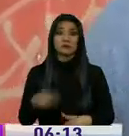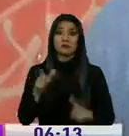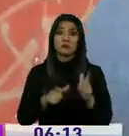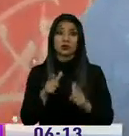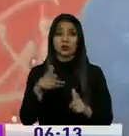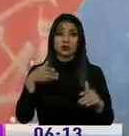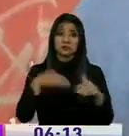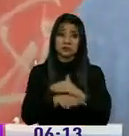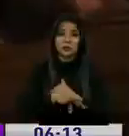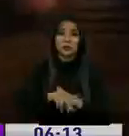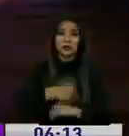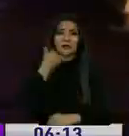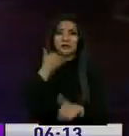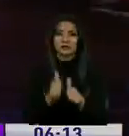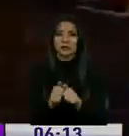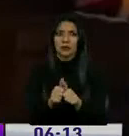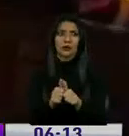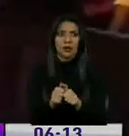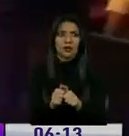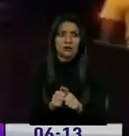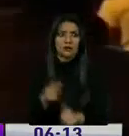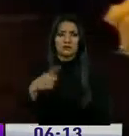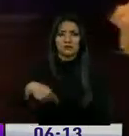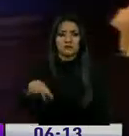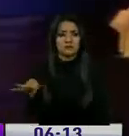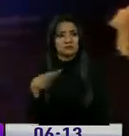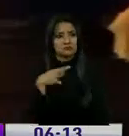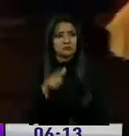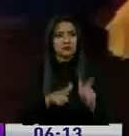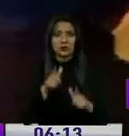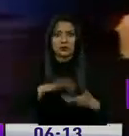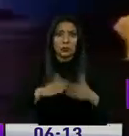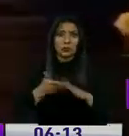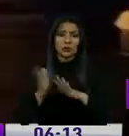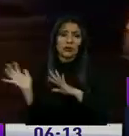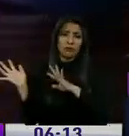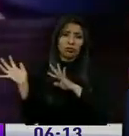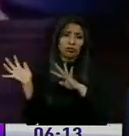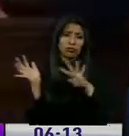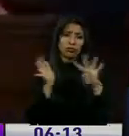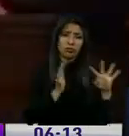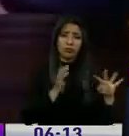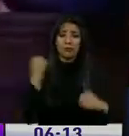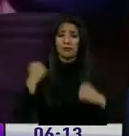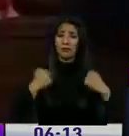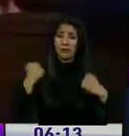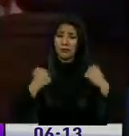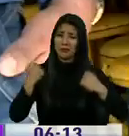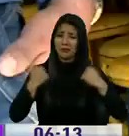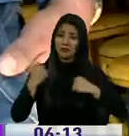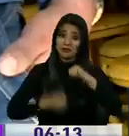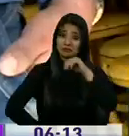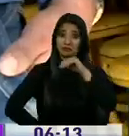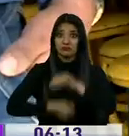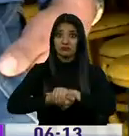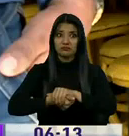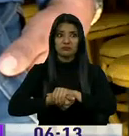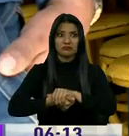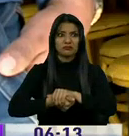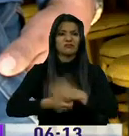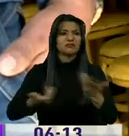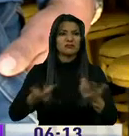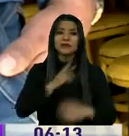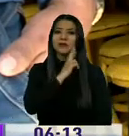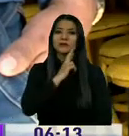querer robar lo que es el celular. Los sospechosos, al ver que los vecinos salieron con lo que encontraron, corrieron y se refugiaron en un asadero de